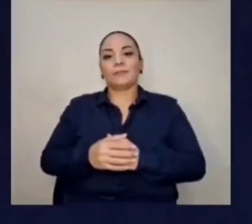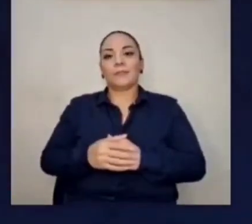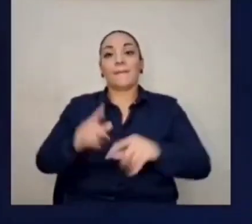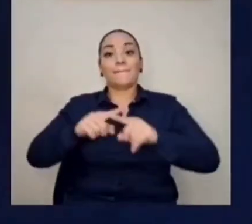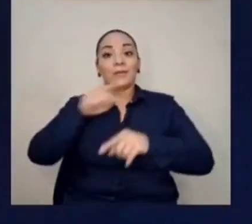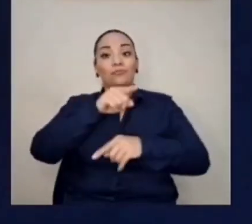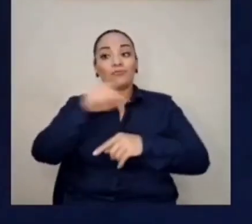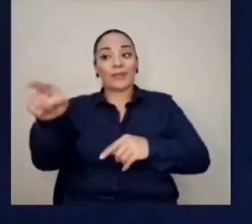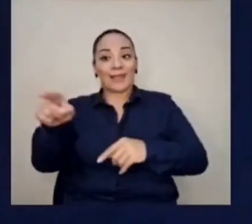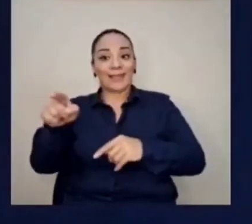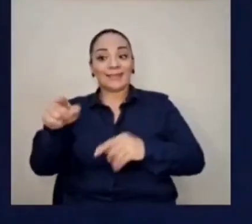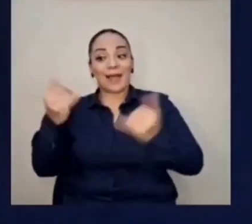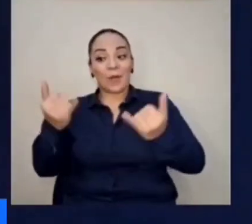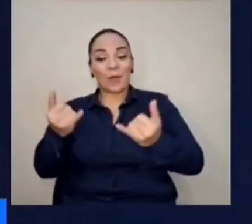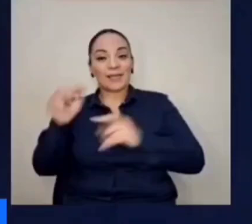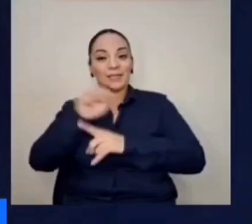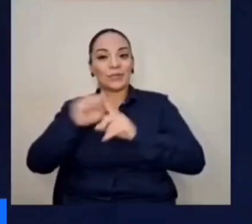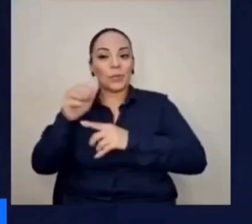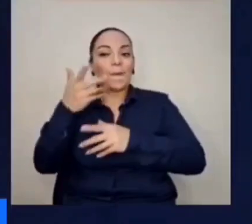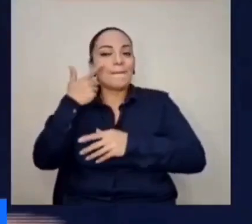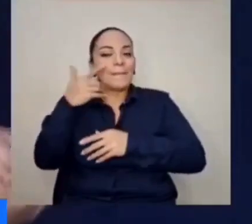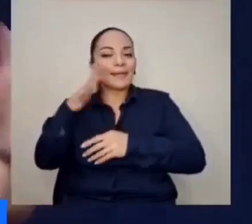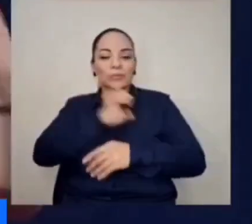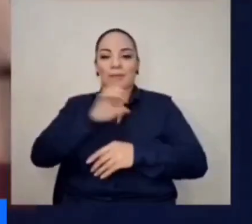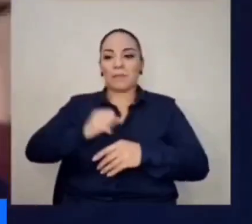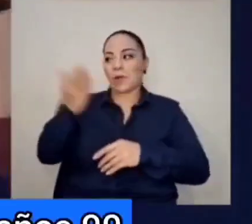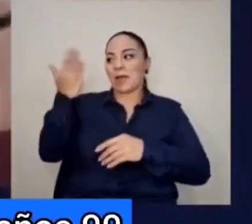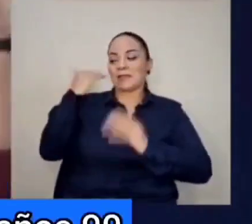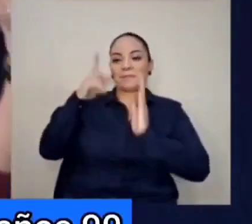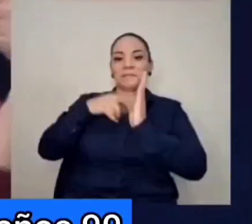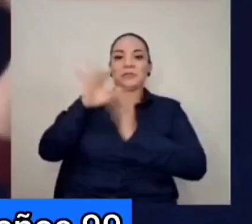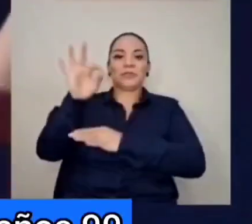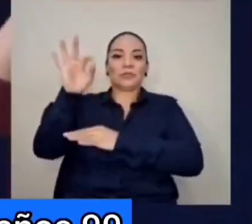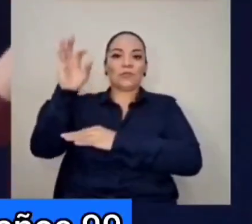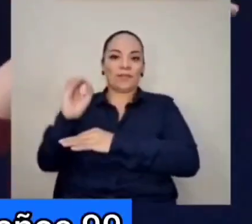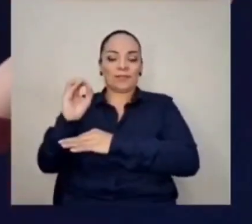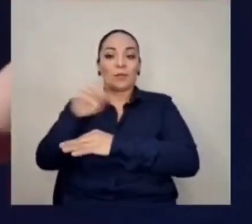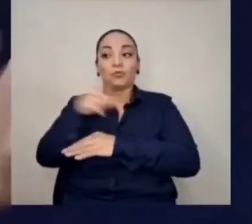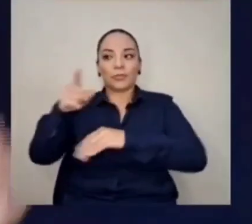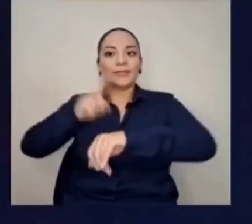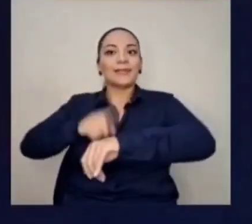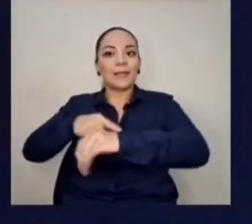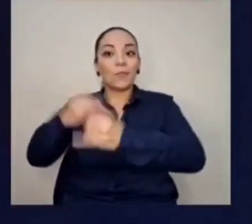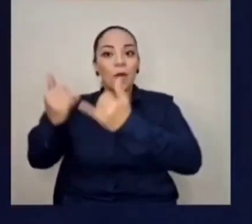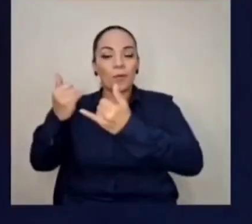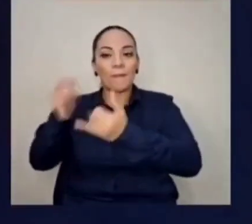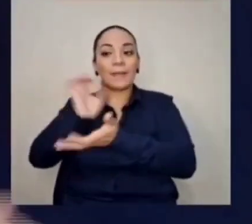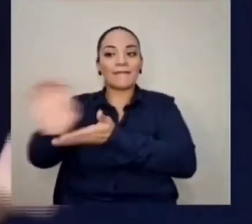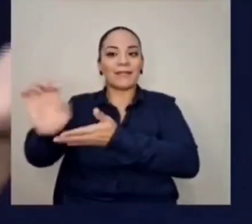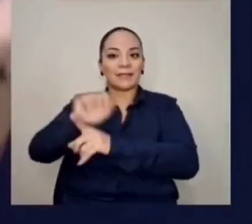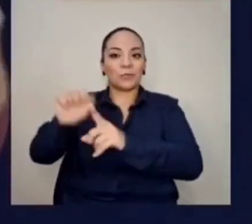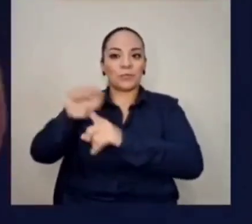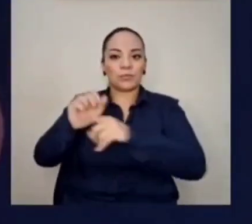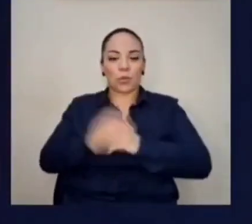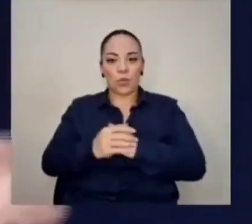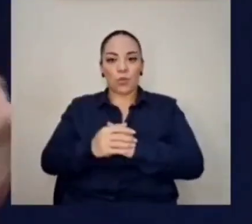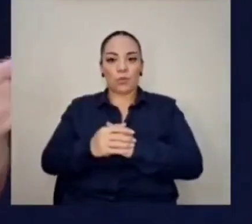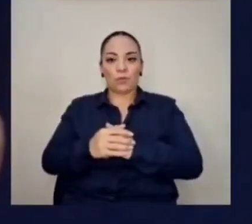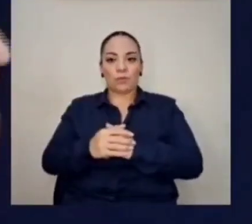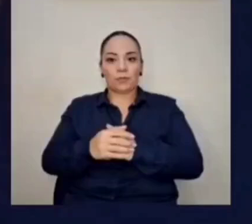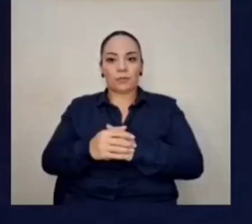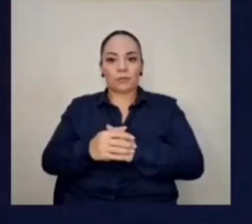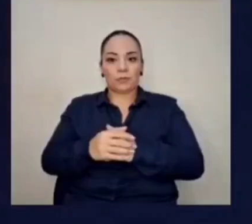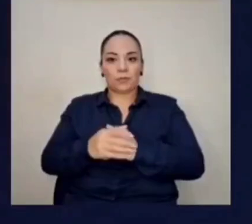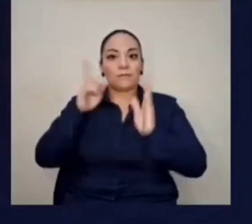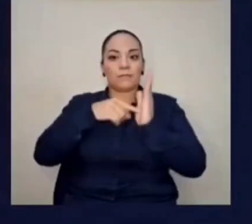90, y están a tiempo de haber hecho lo que nosotros pudimos haber hecho en los años 90, que no fue tan duro como lo que